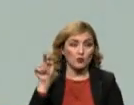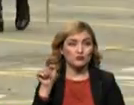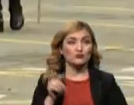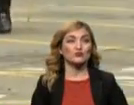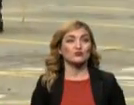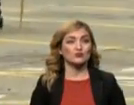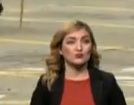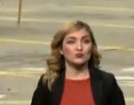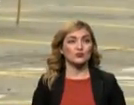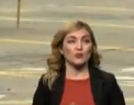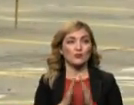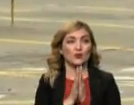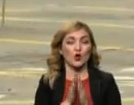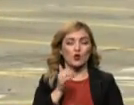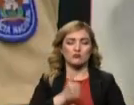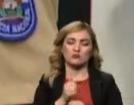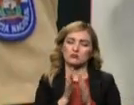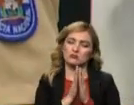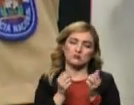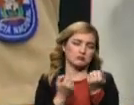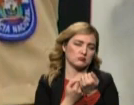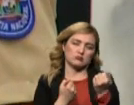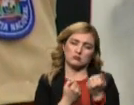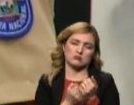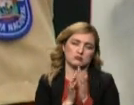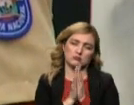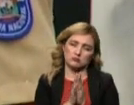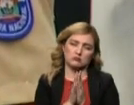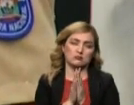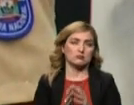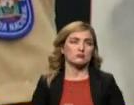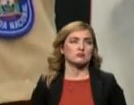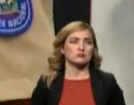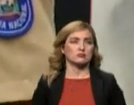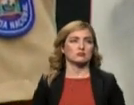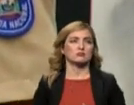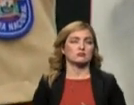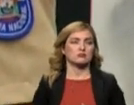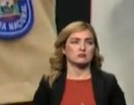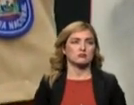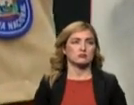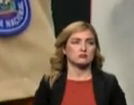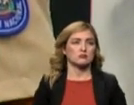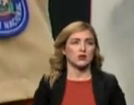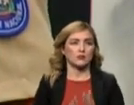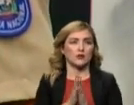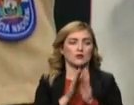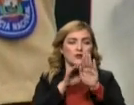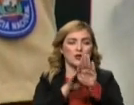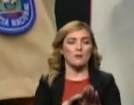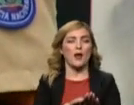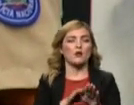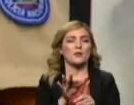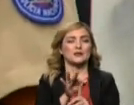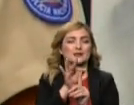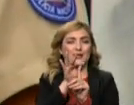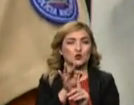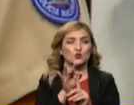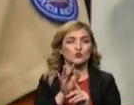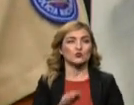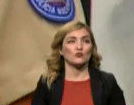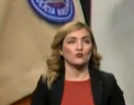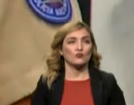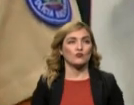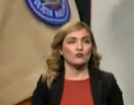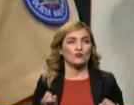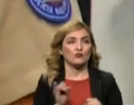Paula Romo, pero pidió a otras autoridades sumar su apoyo y hacer su trabajo. Y pedimos el respaldo especialmente de